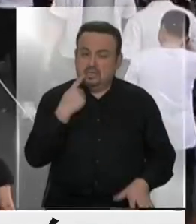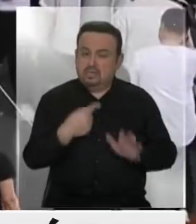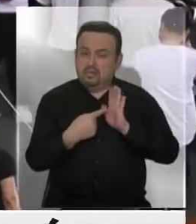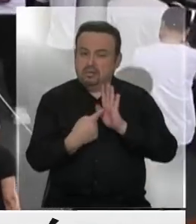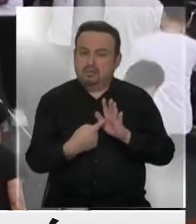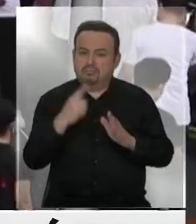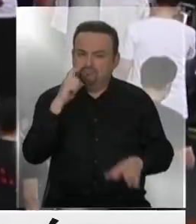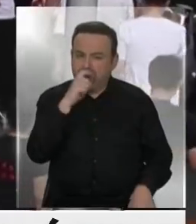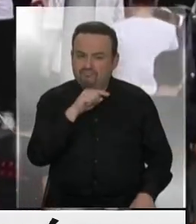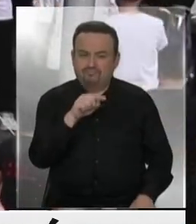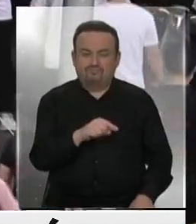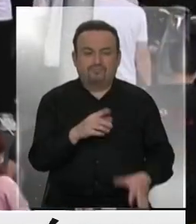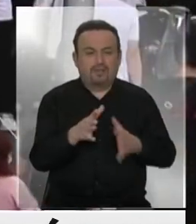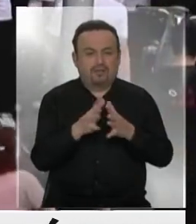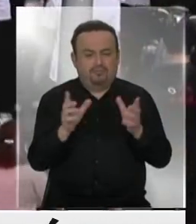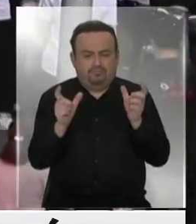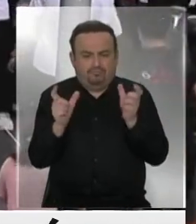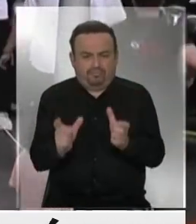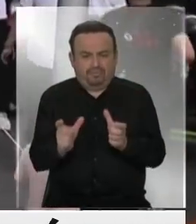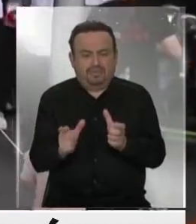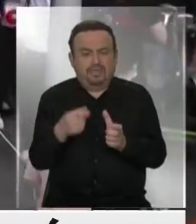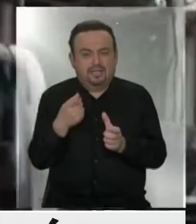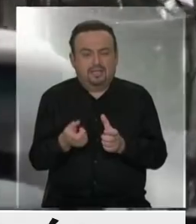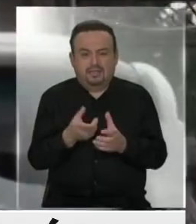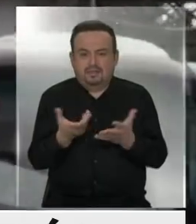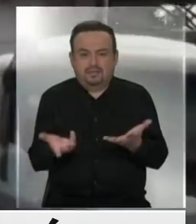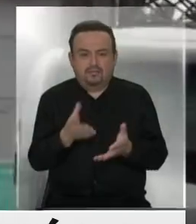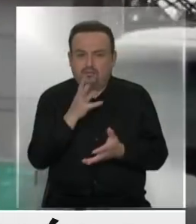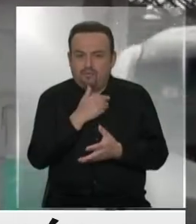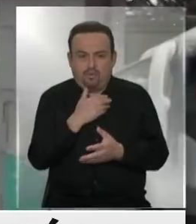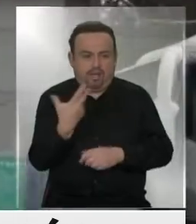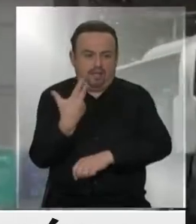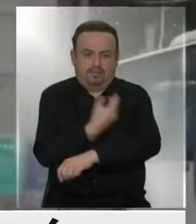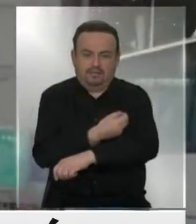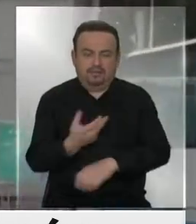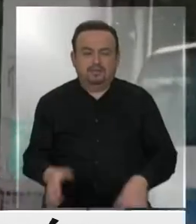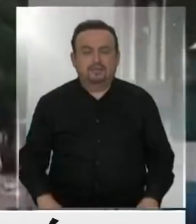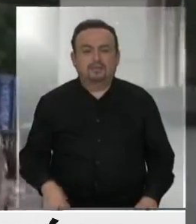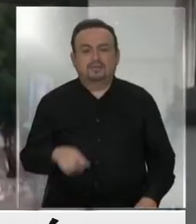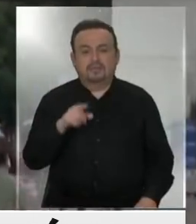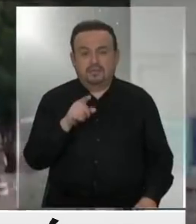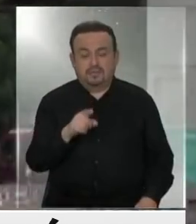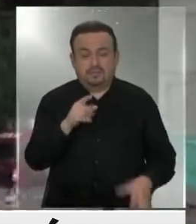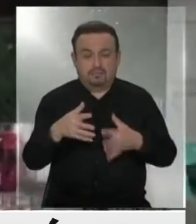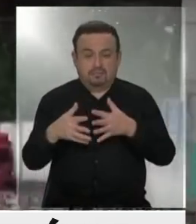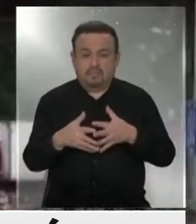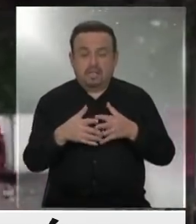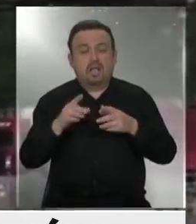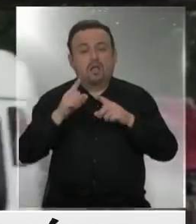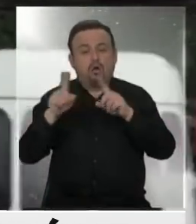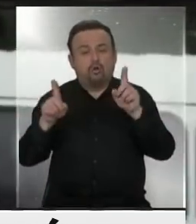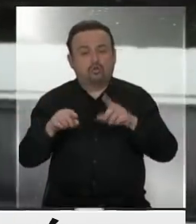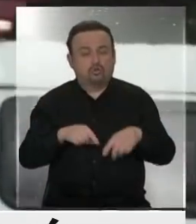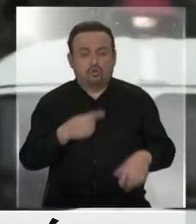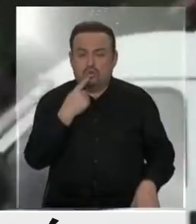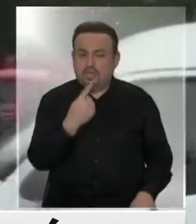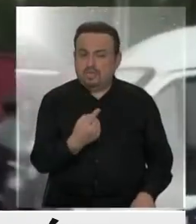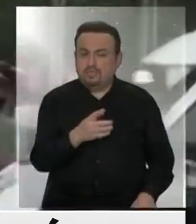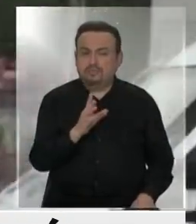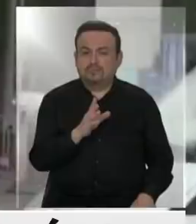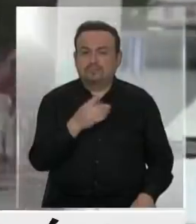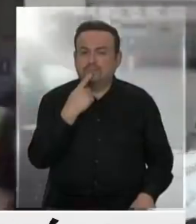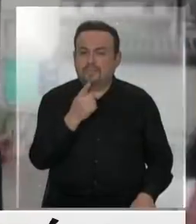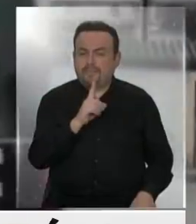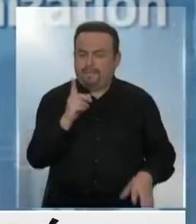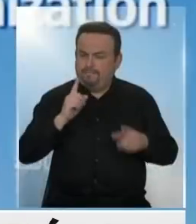las complicaciones para contener un virus frente al cual no existe vacuna. Incluso en estados autoritarios que dicen haber hecho todos